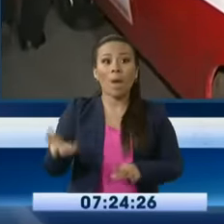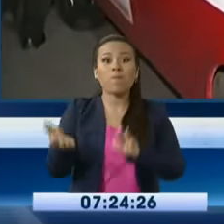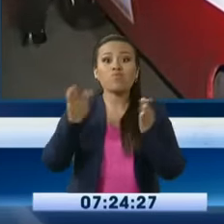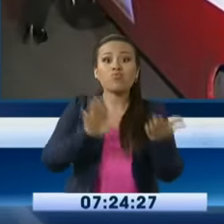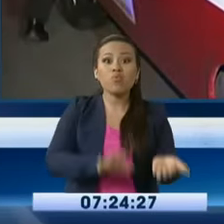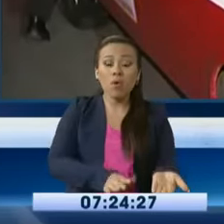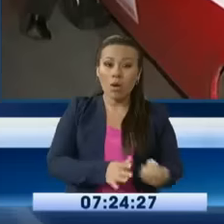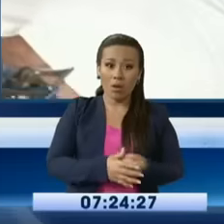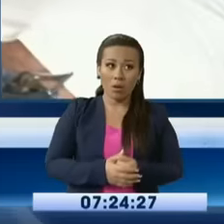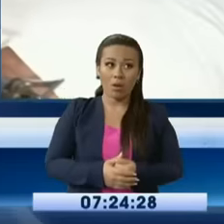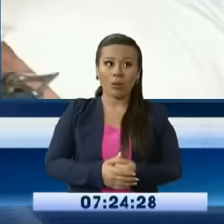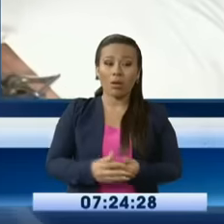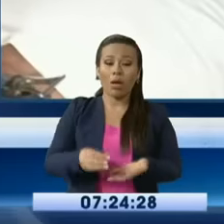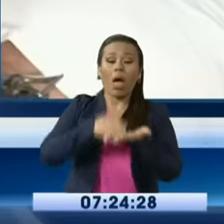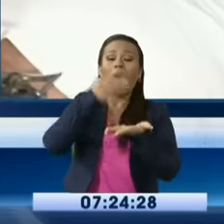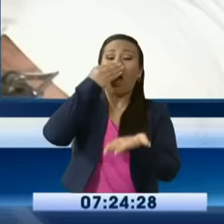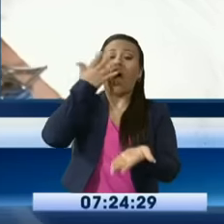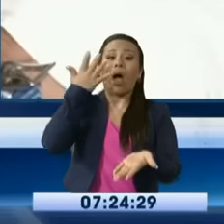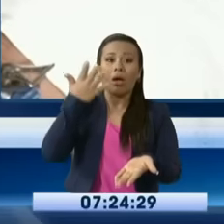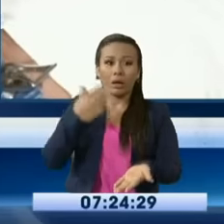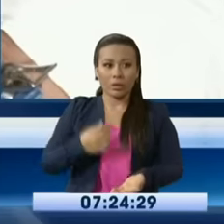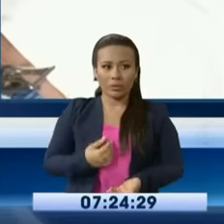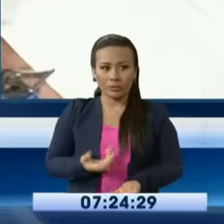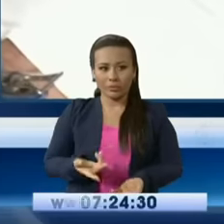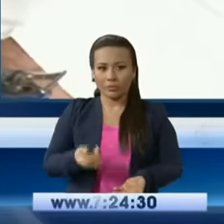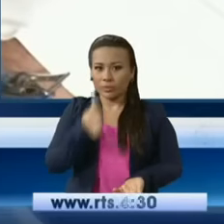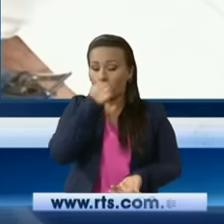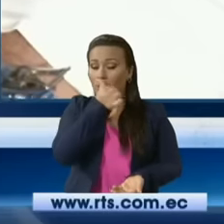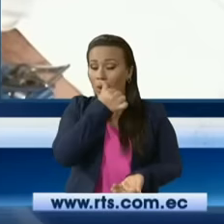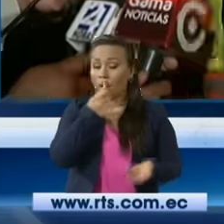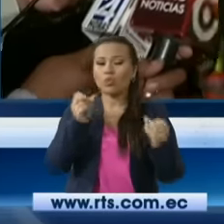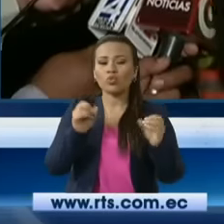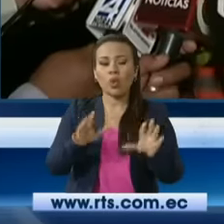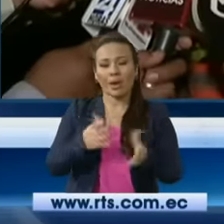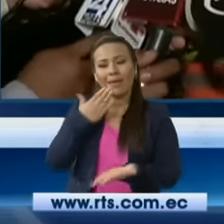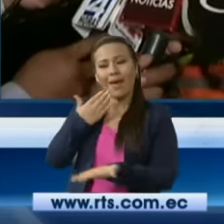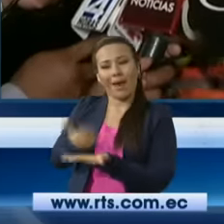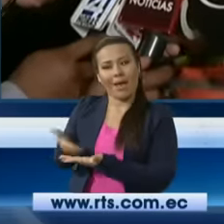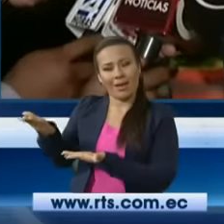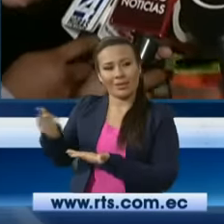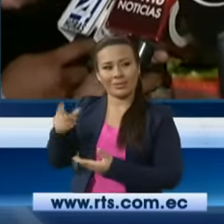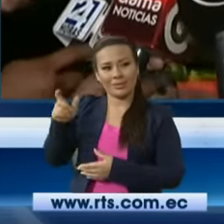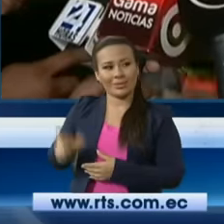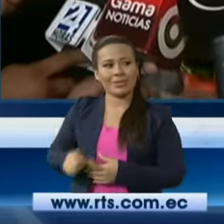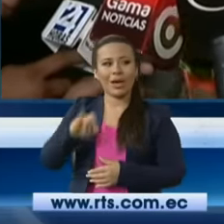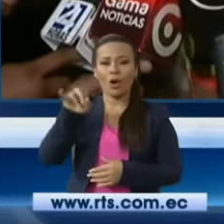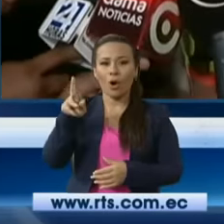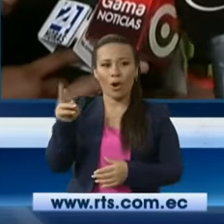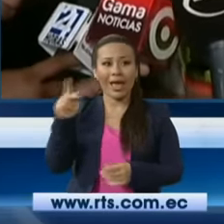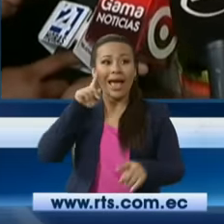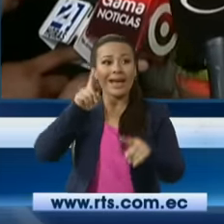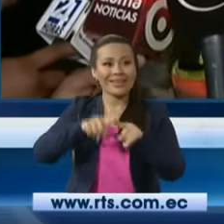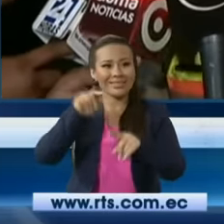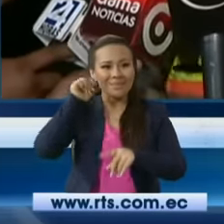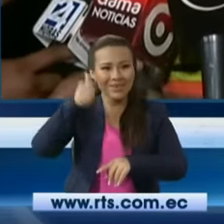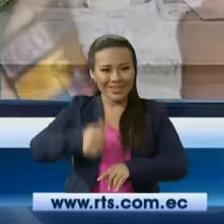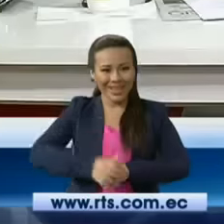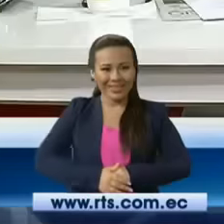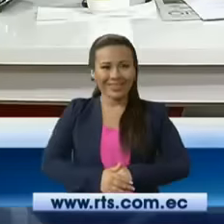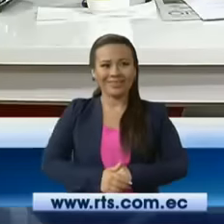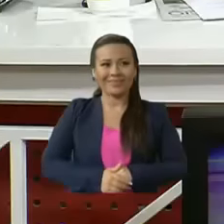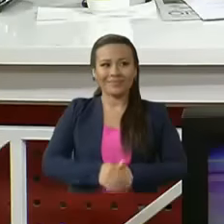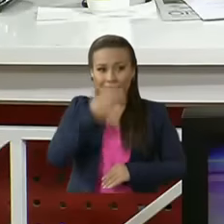perdido hasta la vida. Por excesos, ¿no? Sí, por los excesos. Tienes, claro, toda la razón, Luisa. Jorge, muchas gracias. ¿Eh? Por a ustedes. Hasta mañana, chao. Ahora,